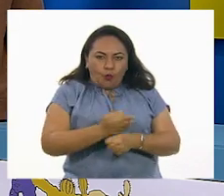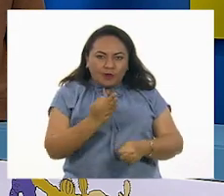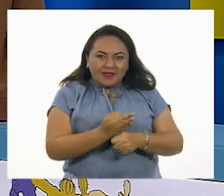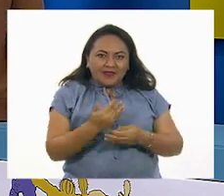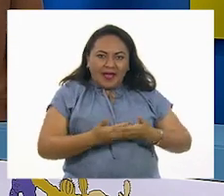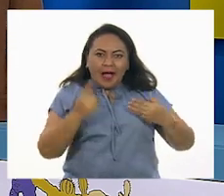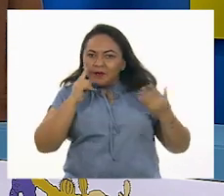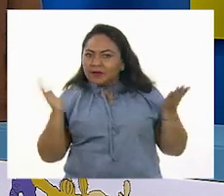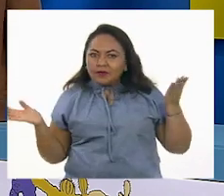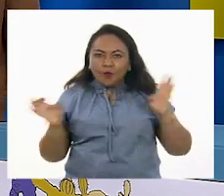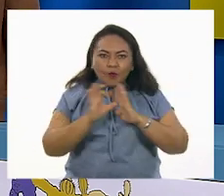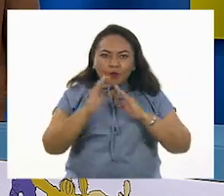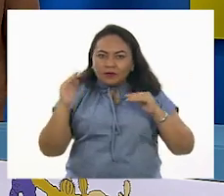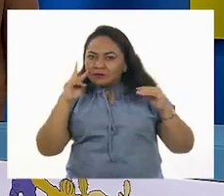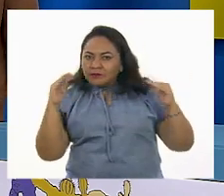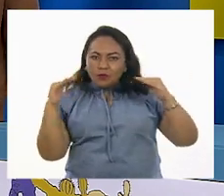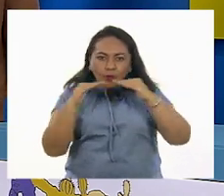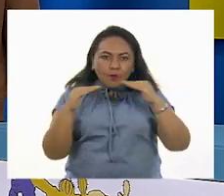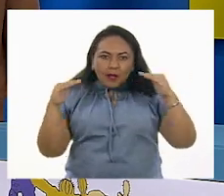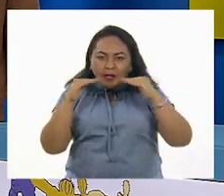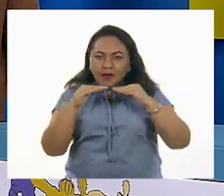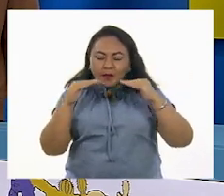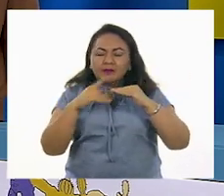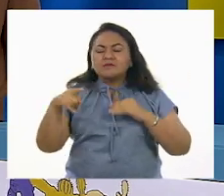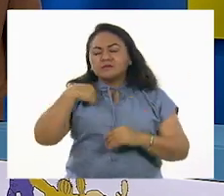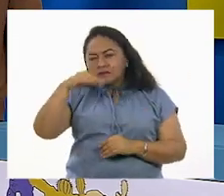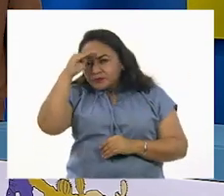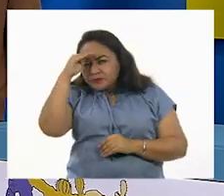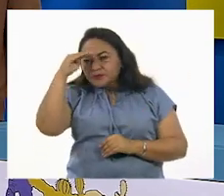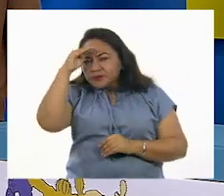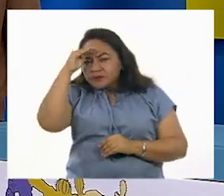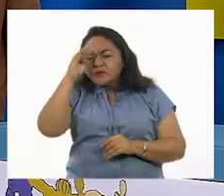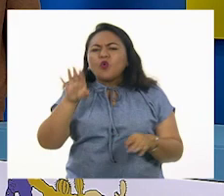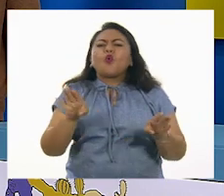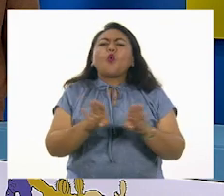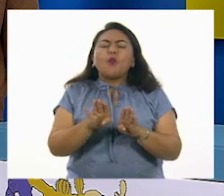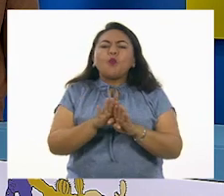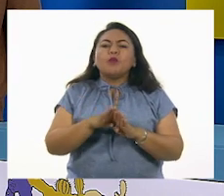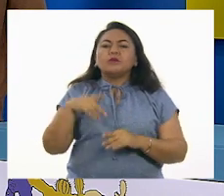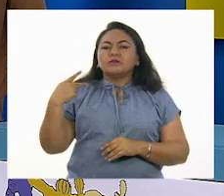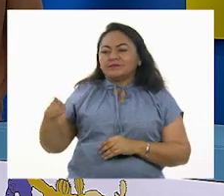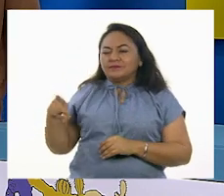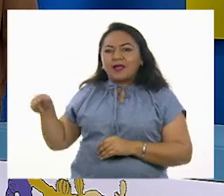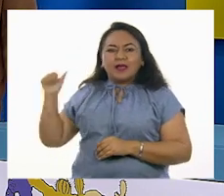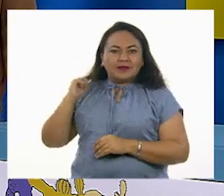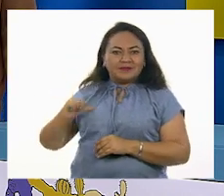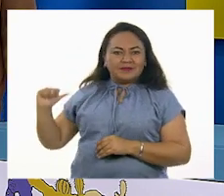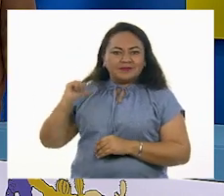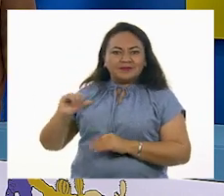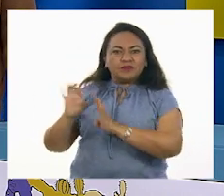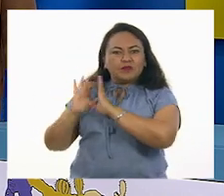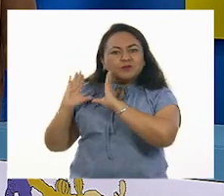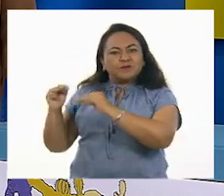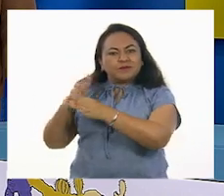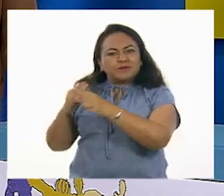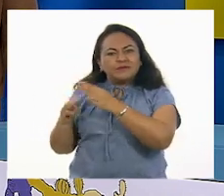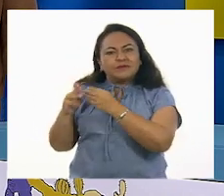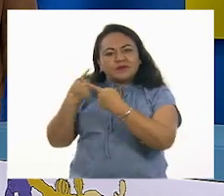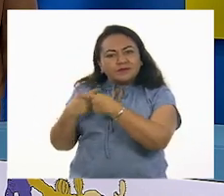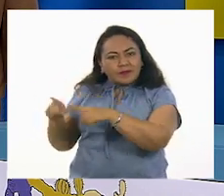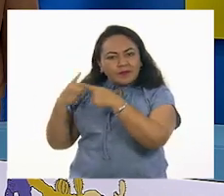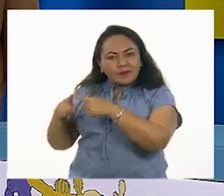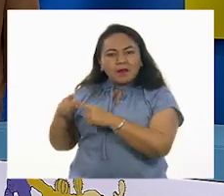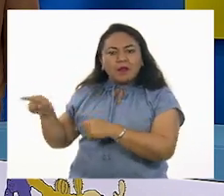nosotros. Muy bien. Cuando hagamos las comparaciones, reflexionaremos cómo influyeron las disciplinas enseñadas a Alejandro Magno en